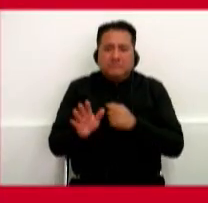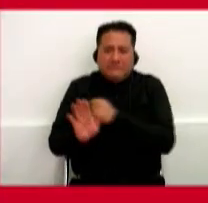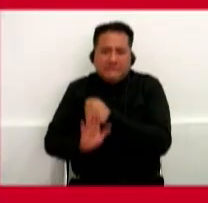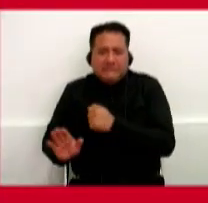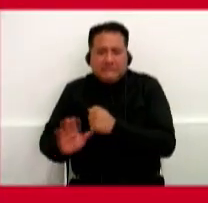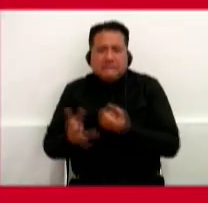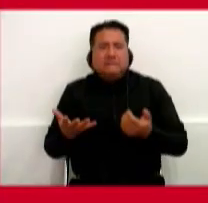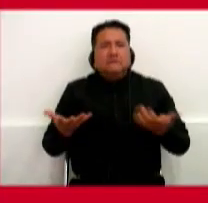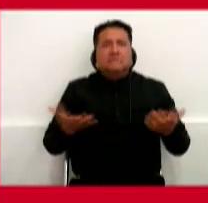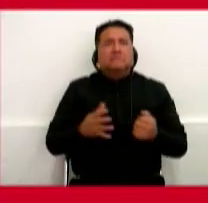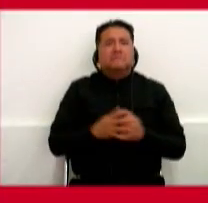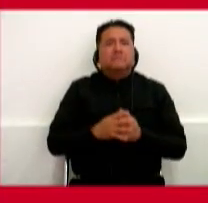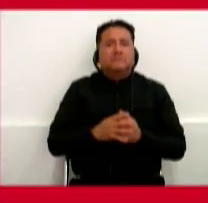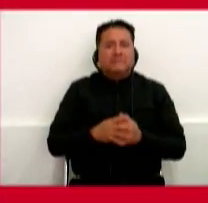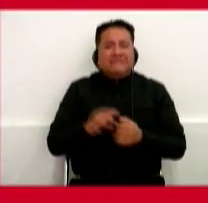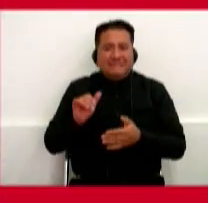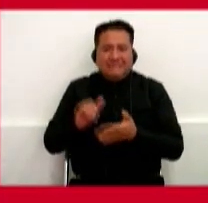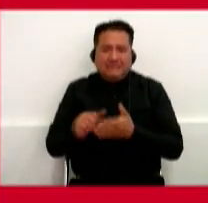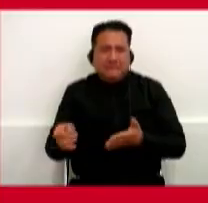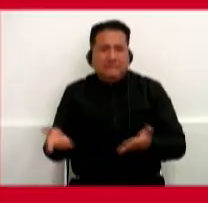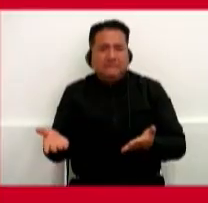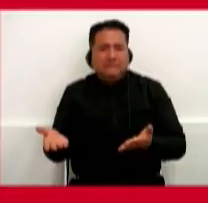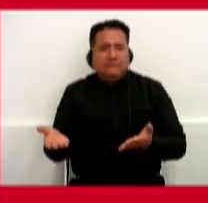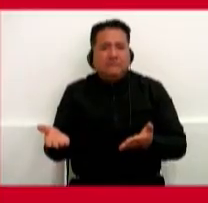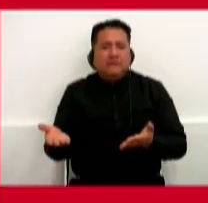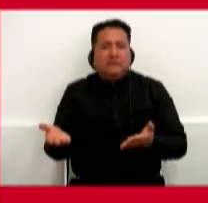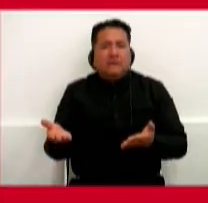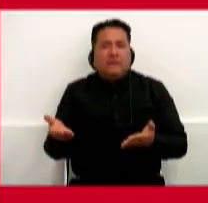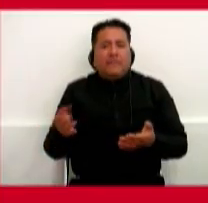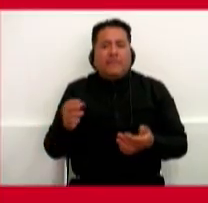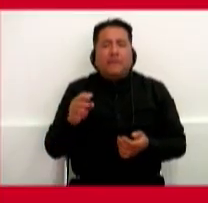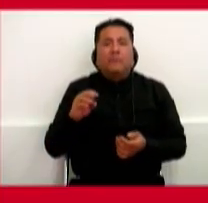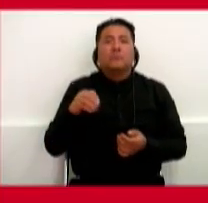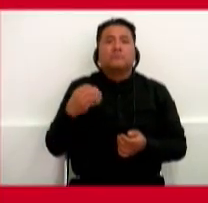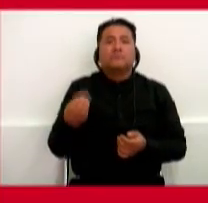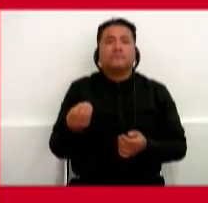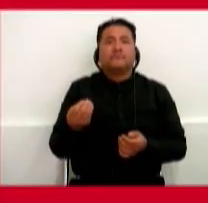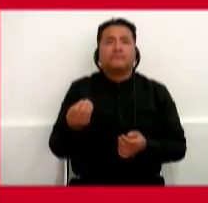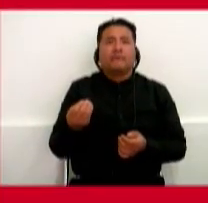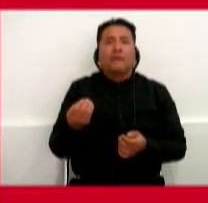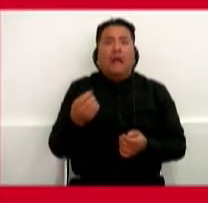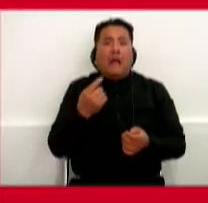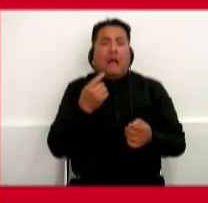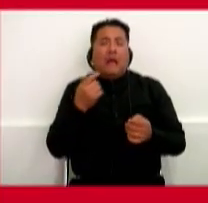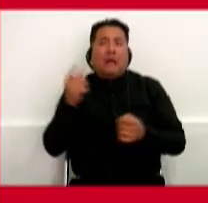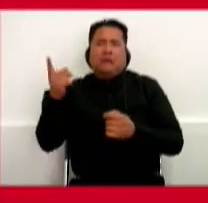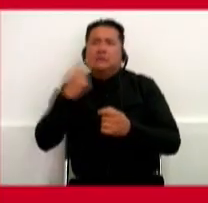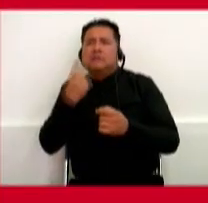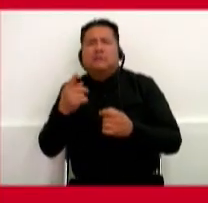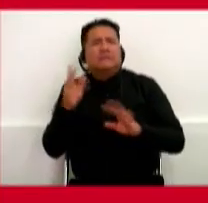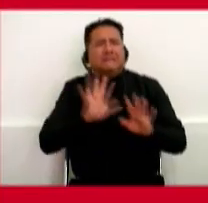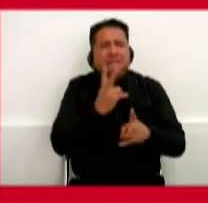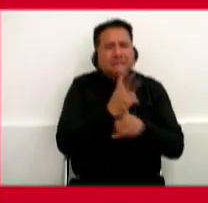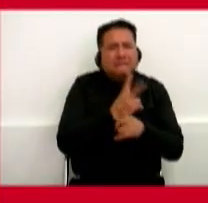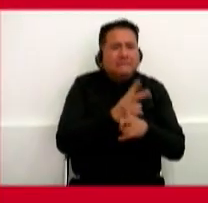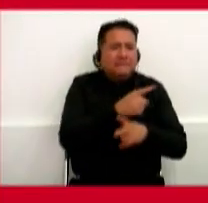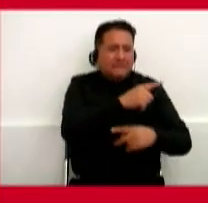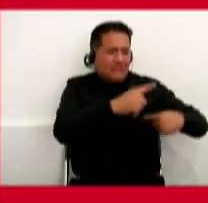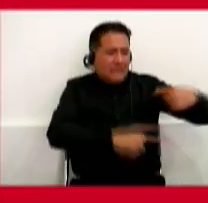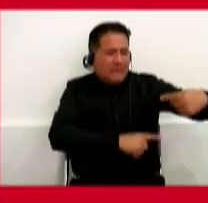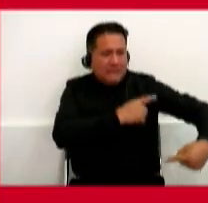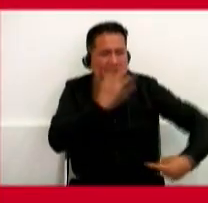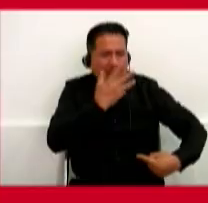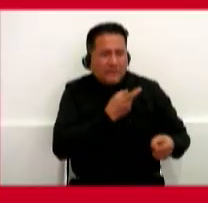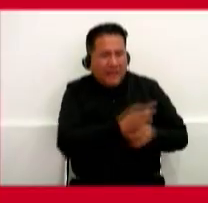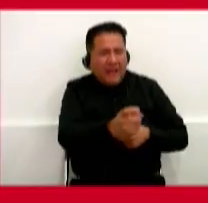la primera barrera, porque indicaban que íbamos a dañar mucho los equipos, lo que hemos implementado es que